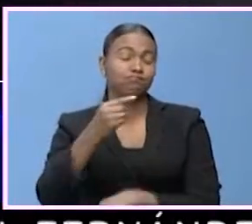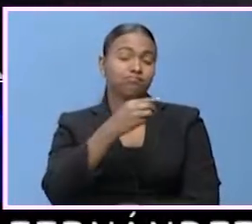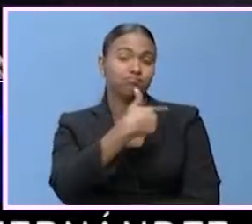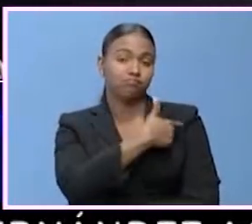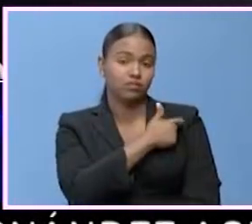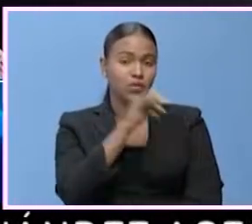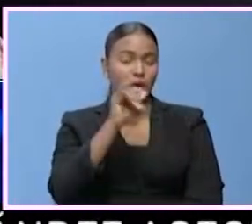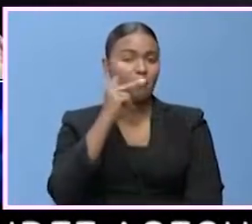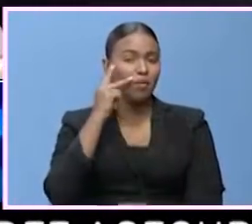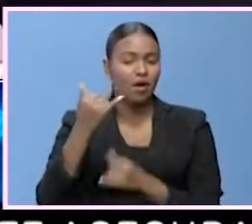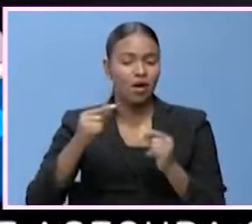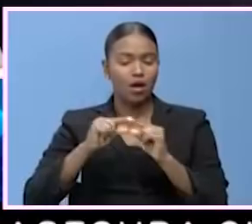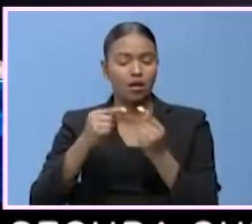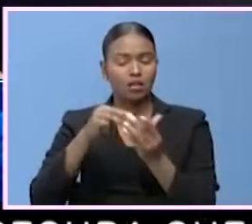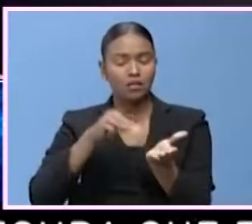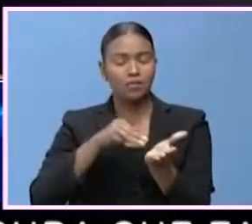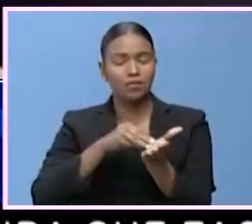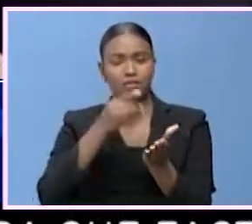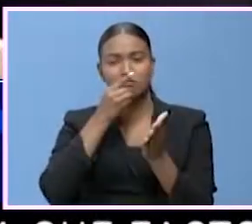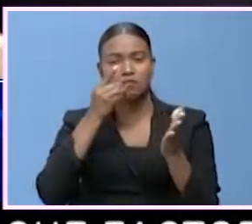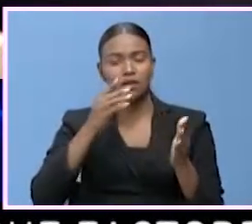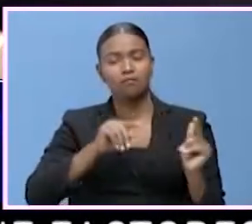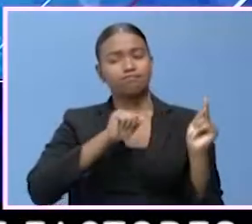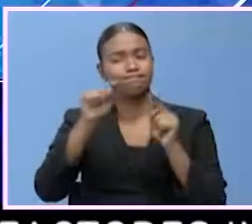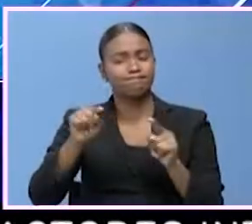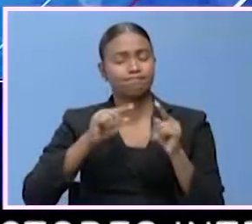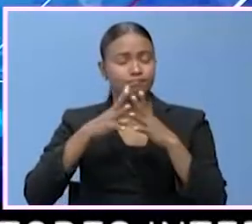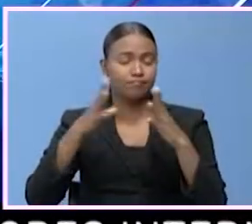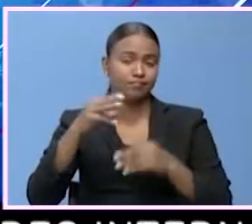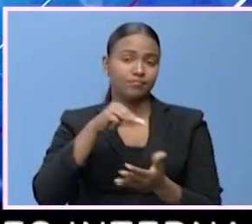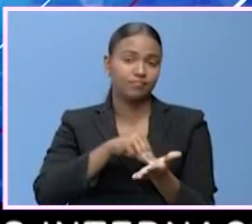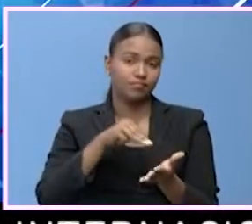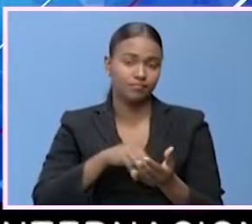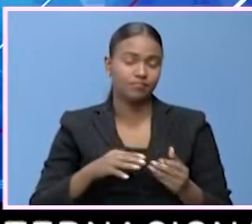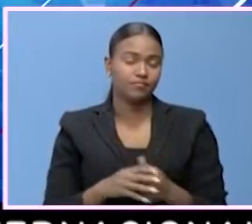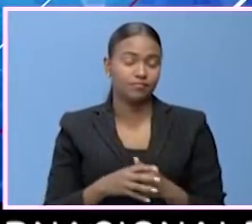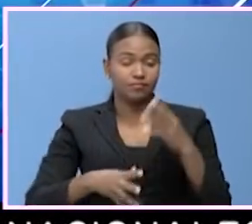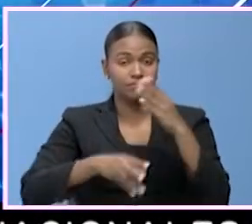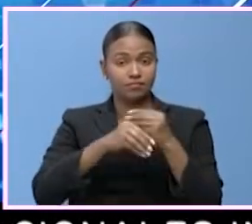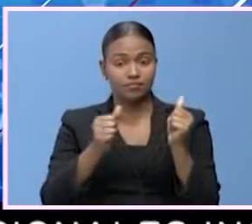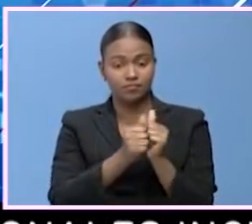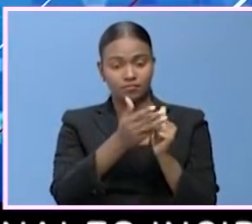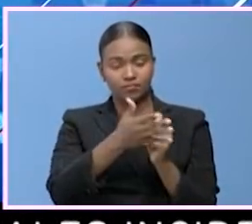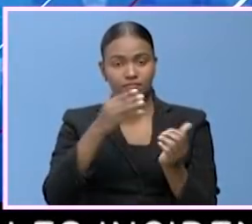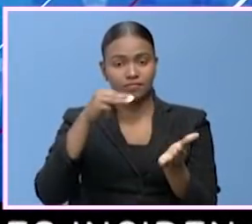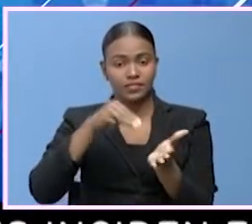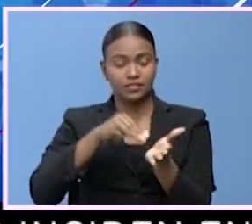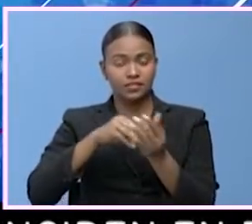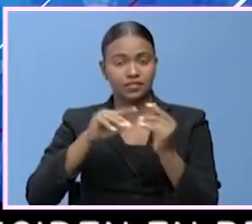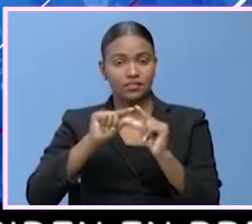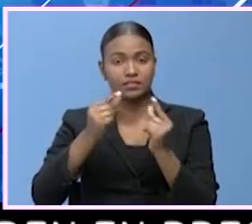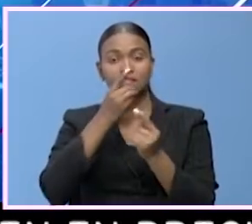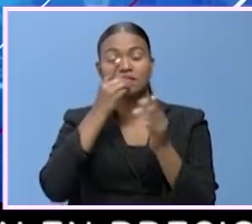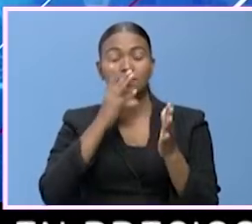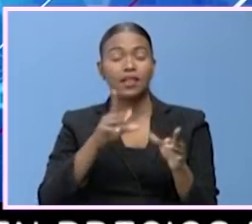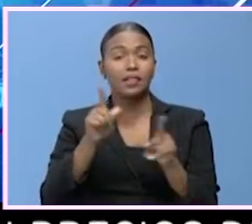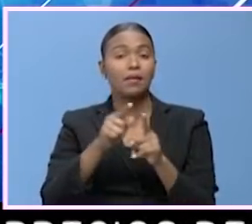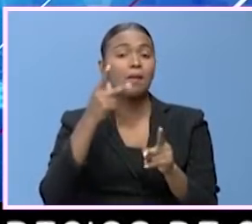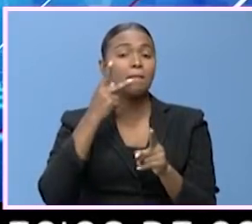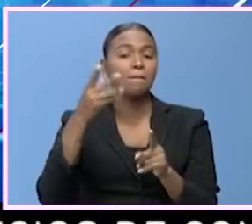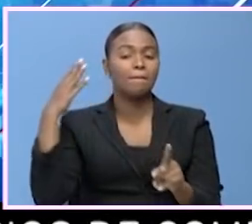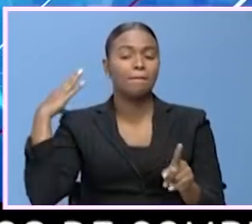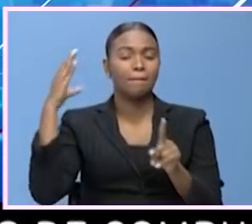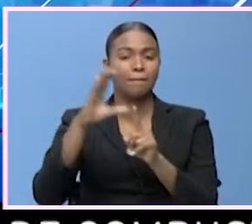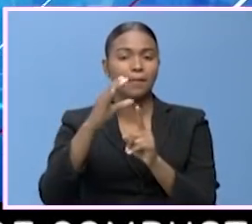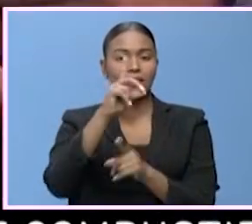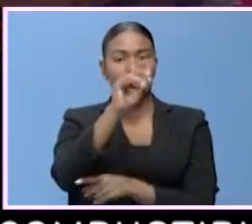Dominicano, abarrotado de médicos. En adición a esto, el Colegio Médico Dominicano además saludó la designación de